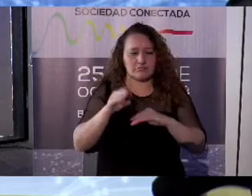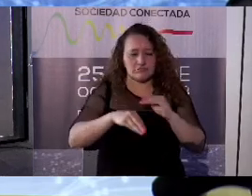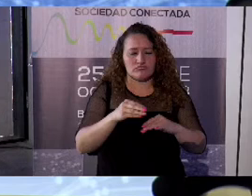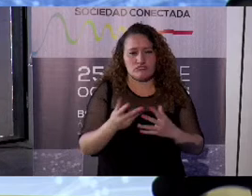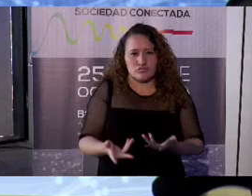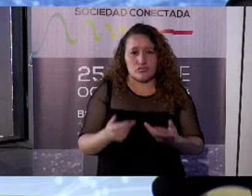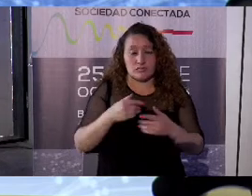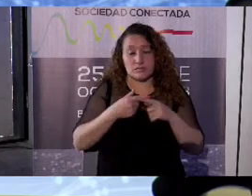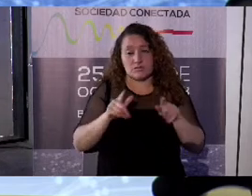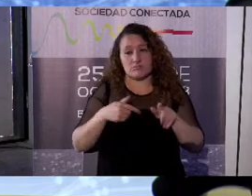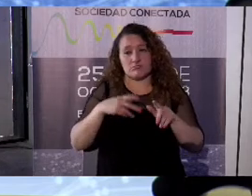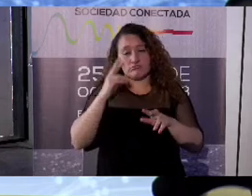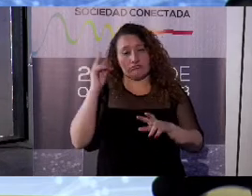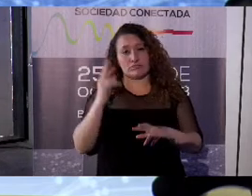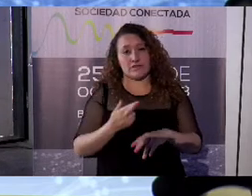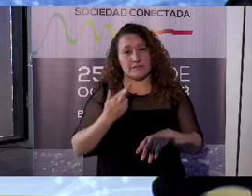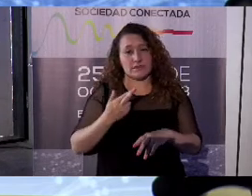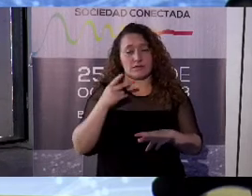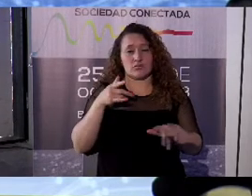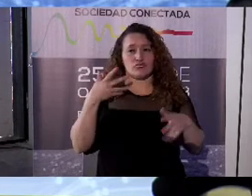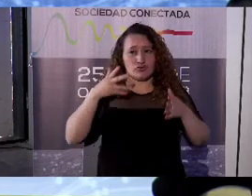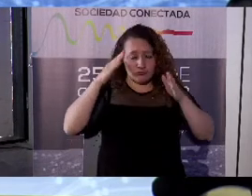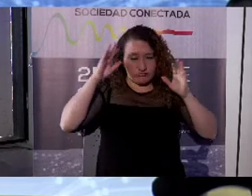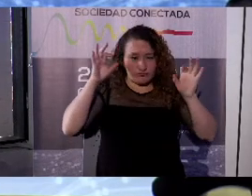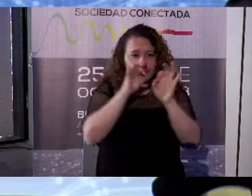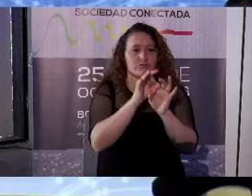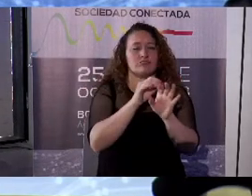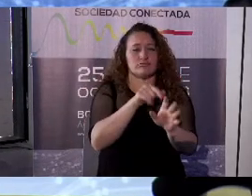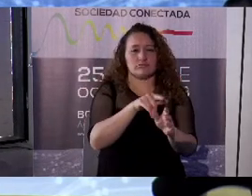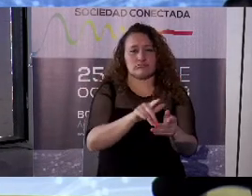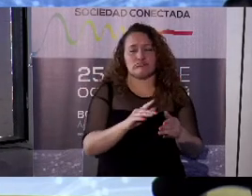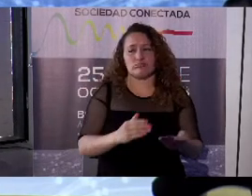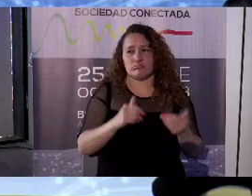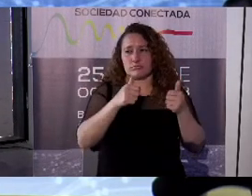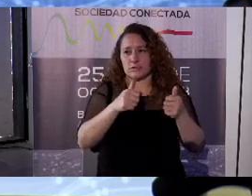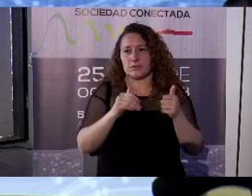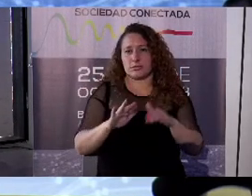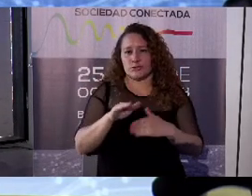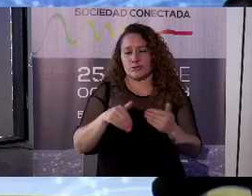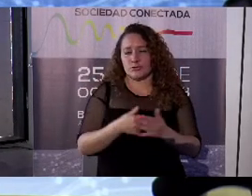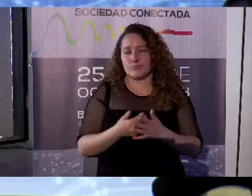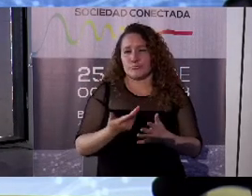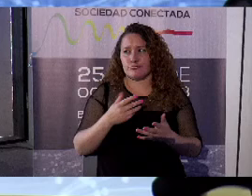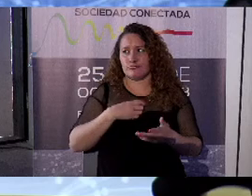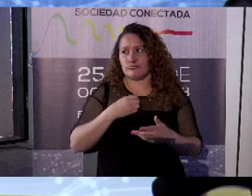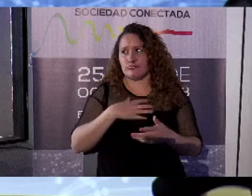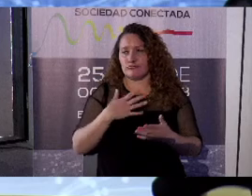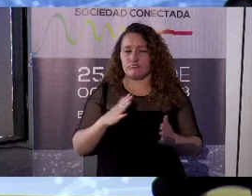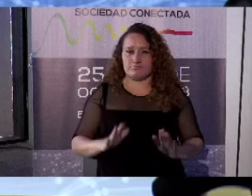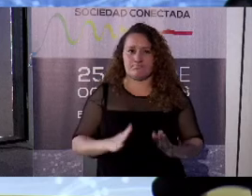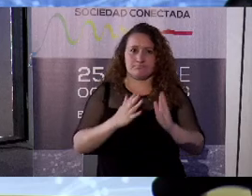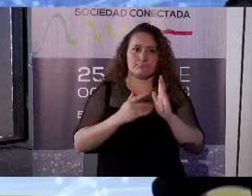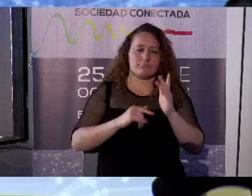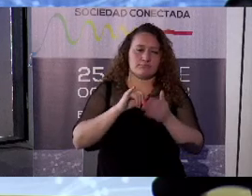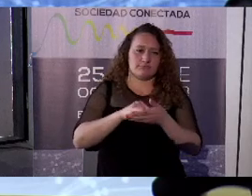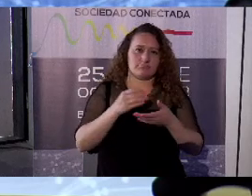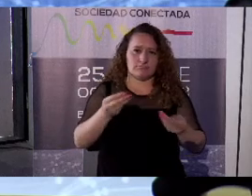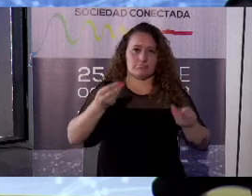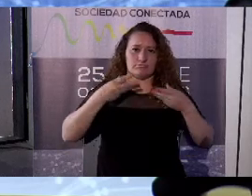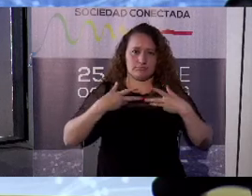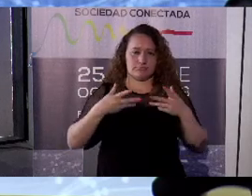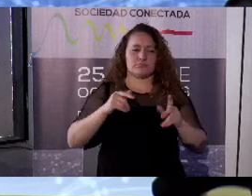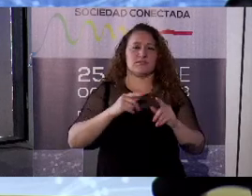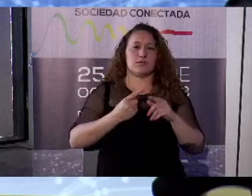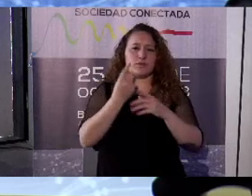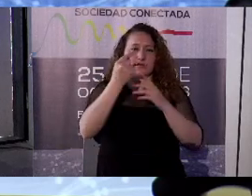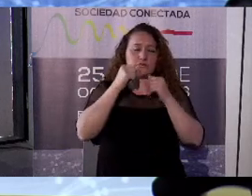de de revisar Cómo cómo focalizar y hacerlo bien y optimizar todo el tema de las oportunidades que que que nos va a dar que nos da la